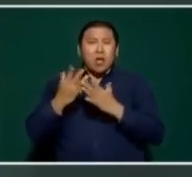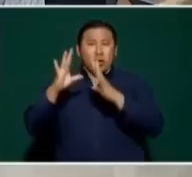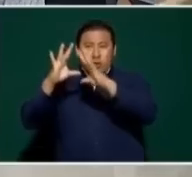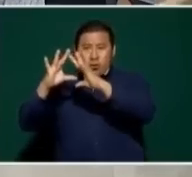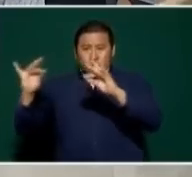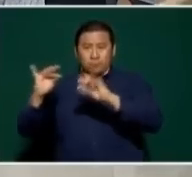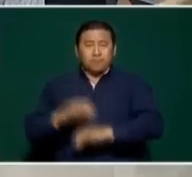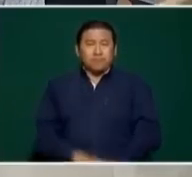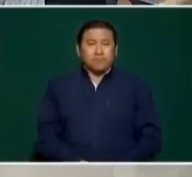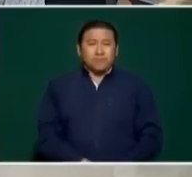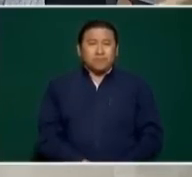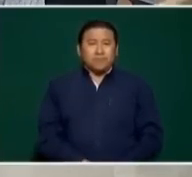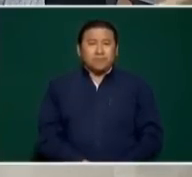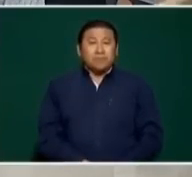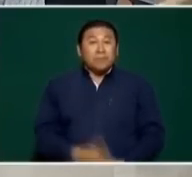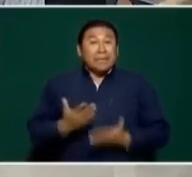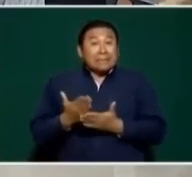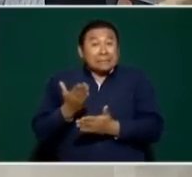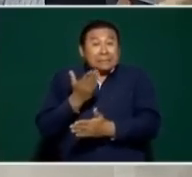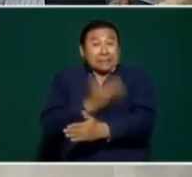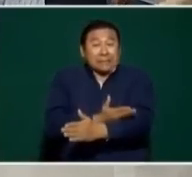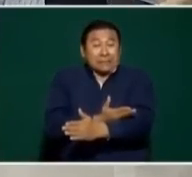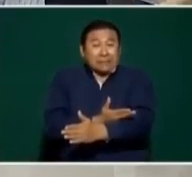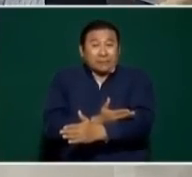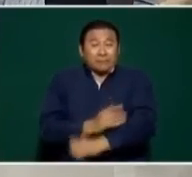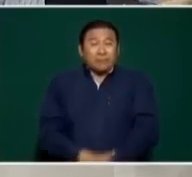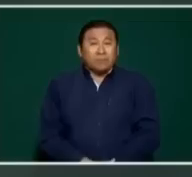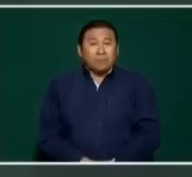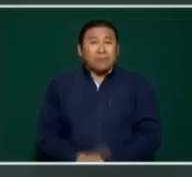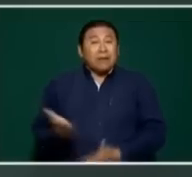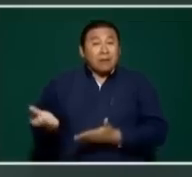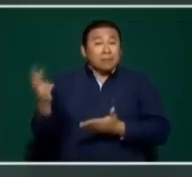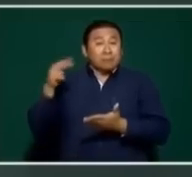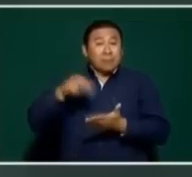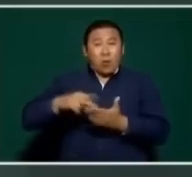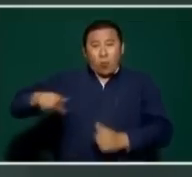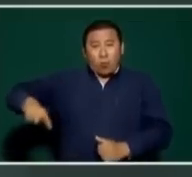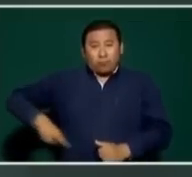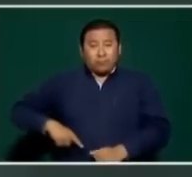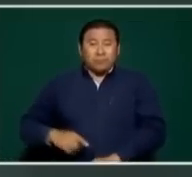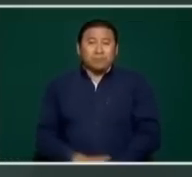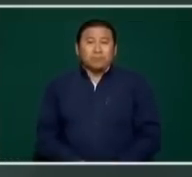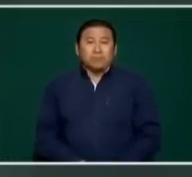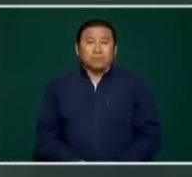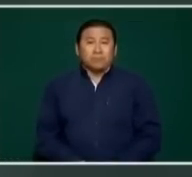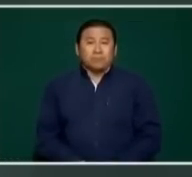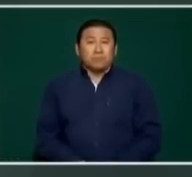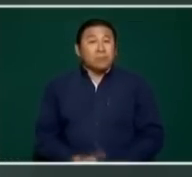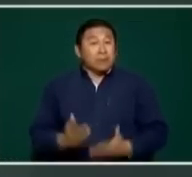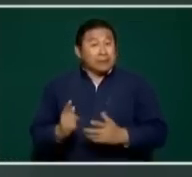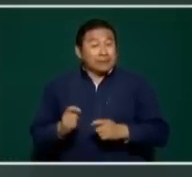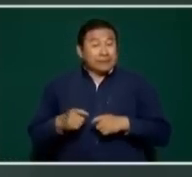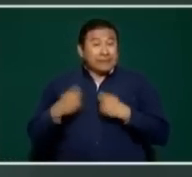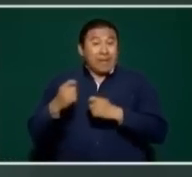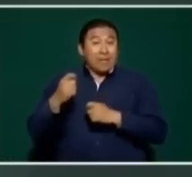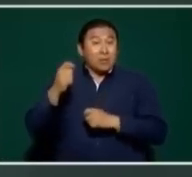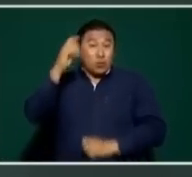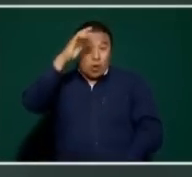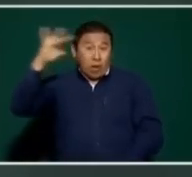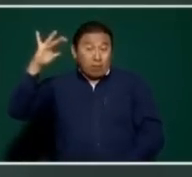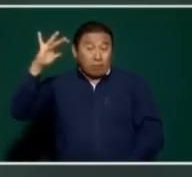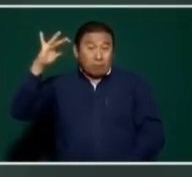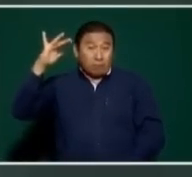Cozumel, hasta antes de que llegáramos al gobierno, les daban a los adultos